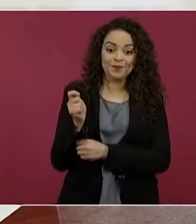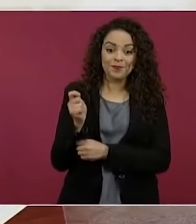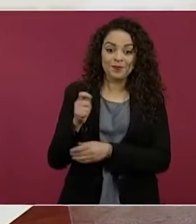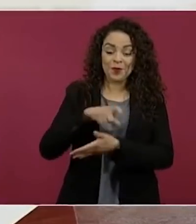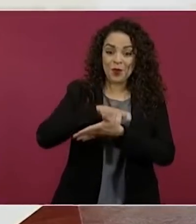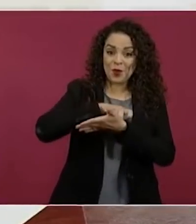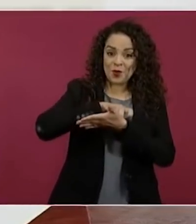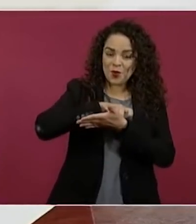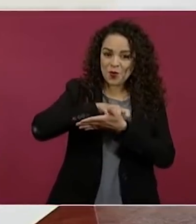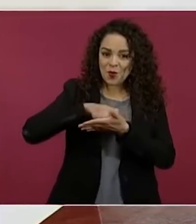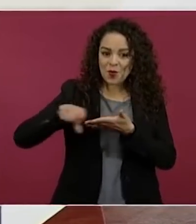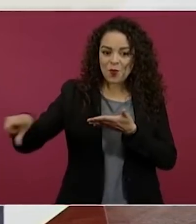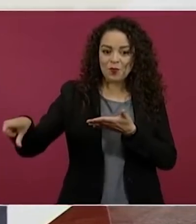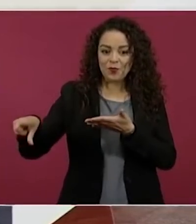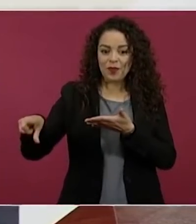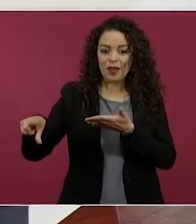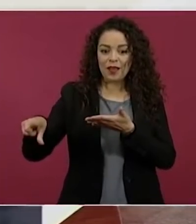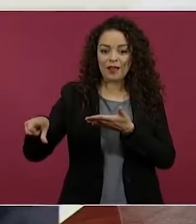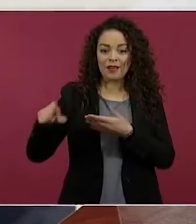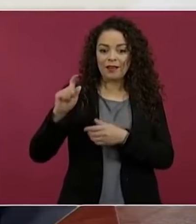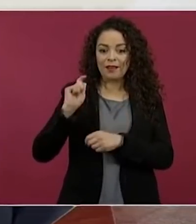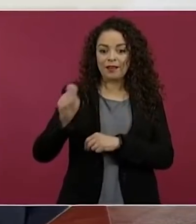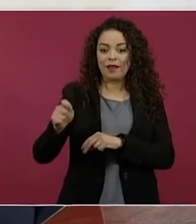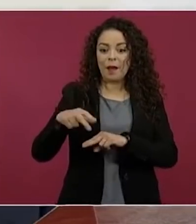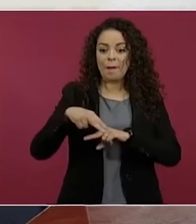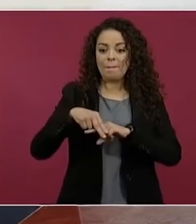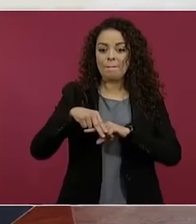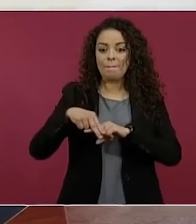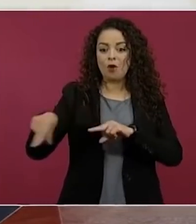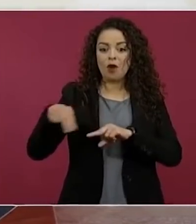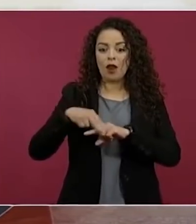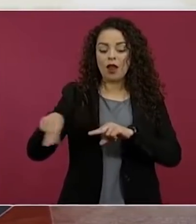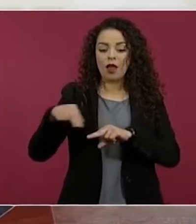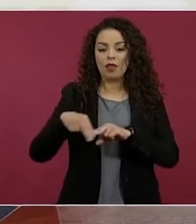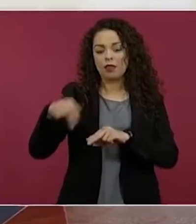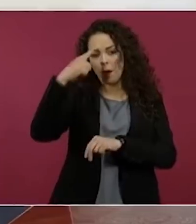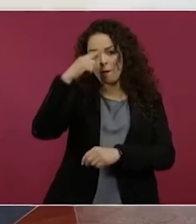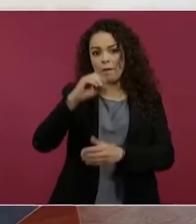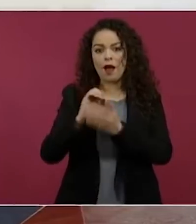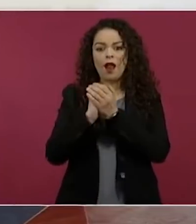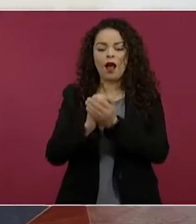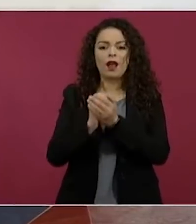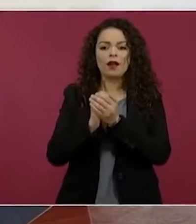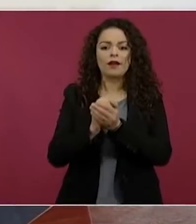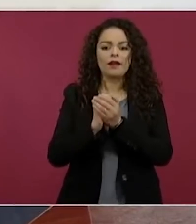compren su cachito, porque se están rifando los lotes